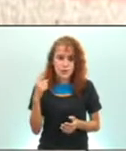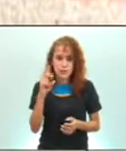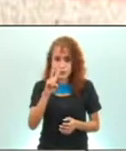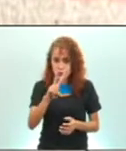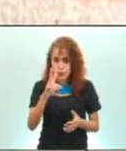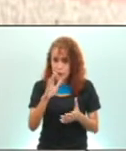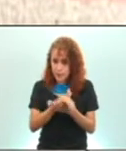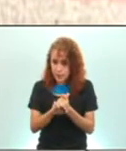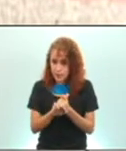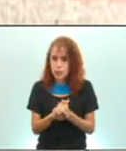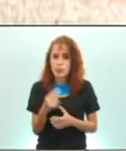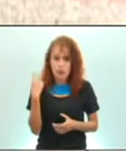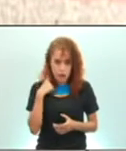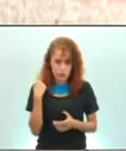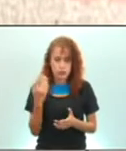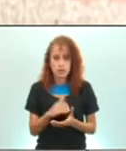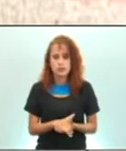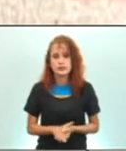año.